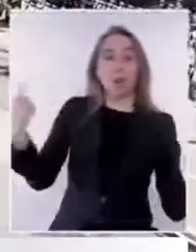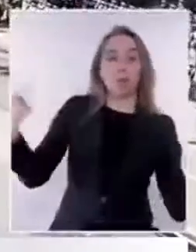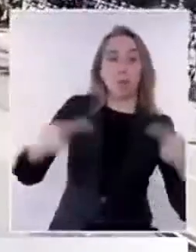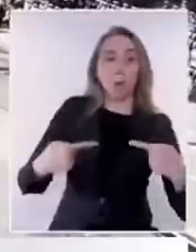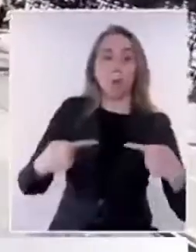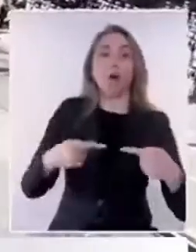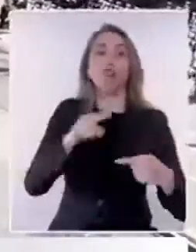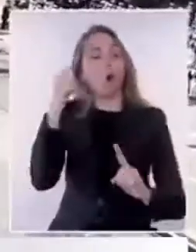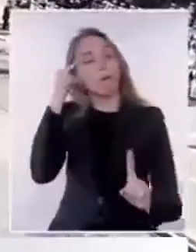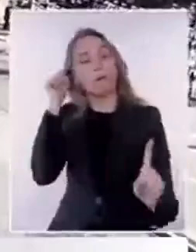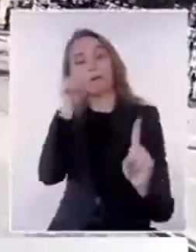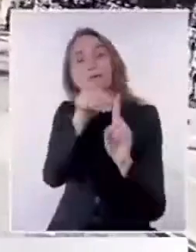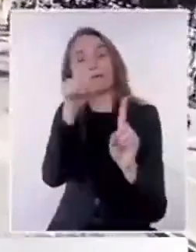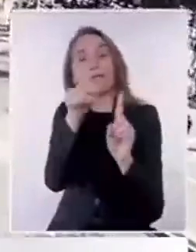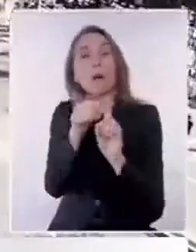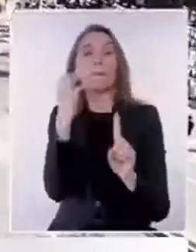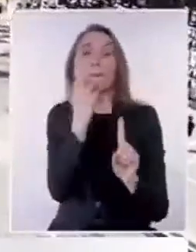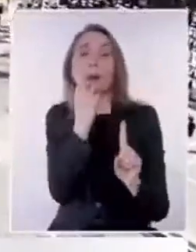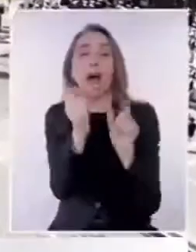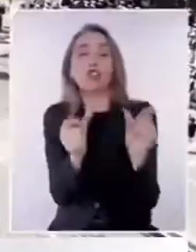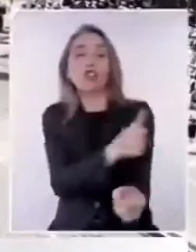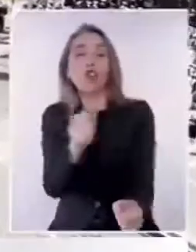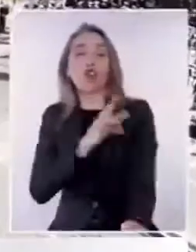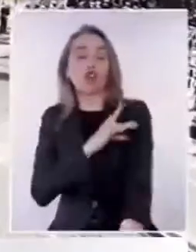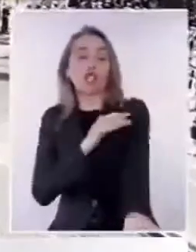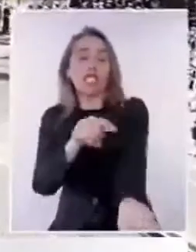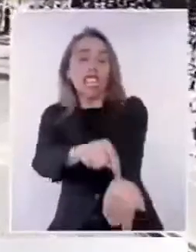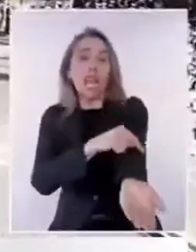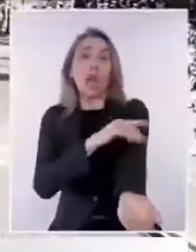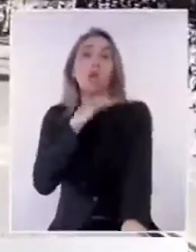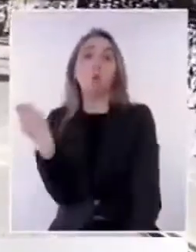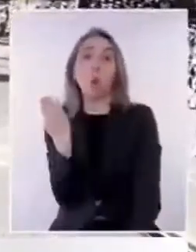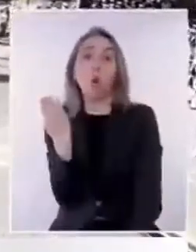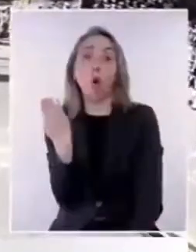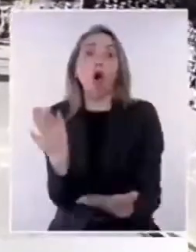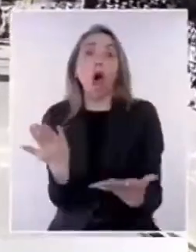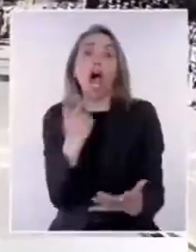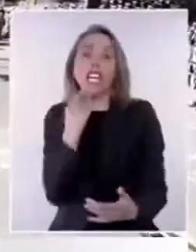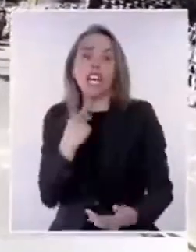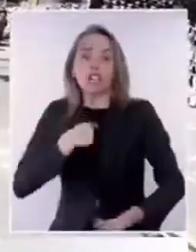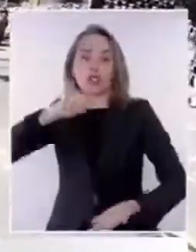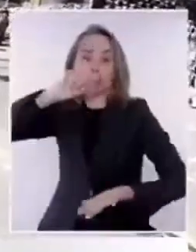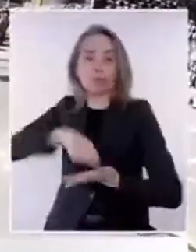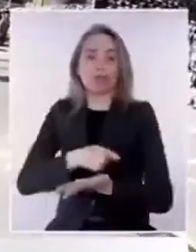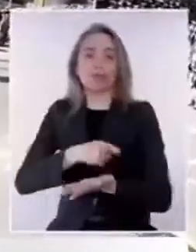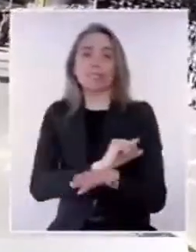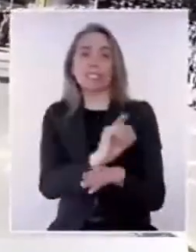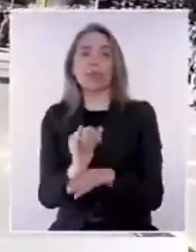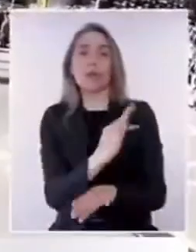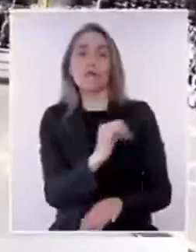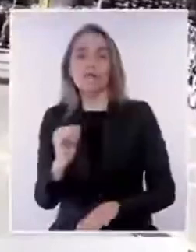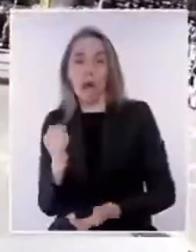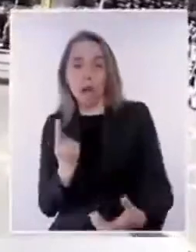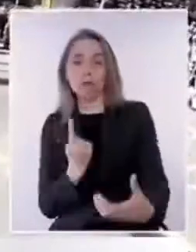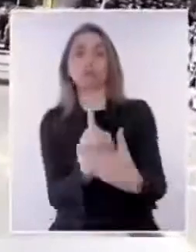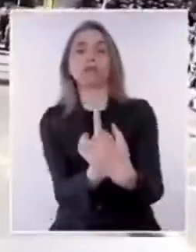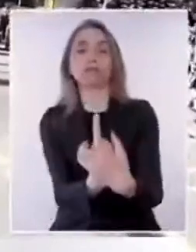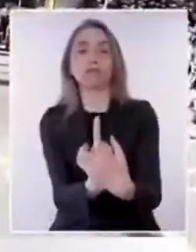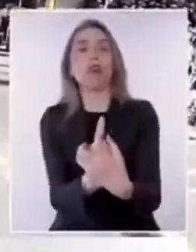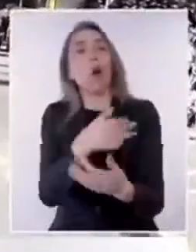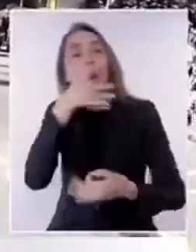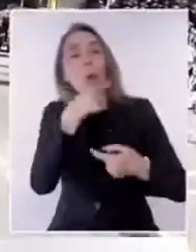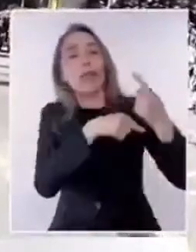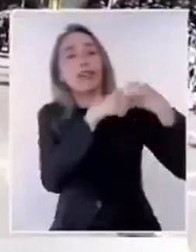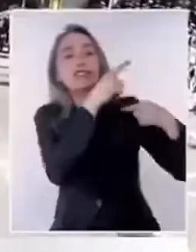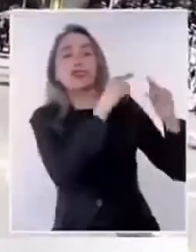verdadera pratmanía en todo Chile de personas que se querían enrolar en las filas de las instituciones armadas. Y también, de hecho, en cosas anecdóticas, en